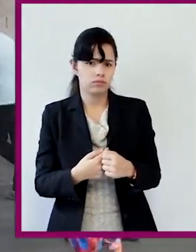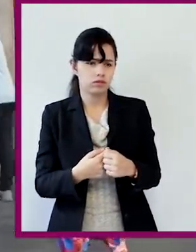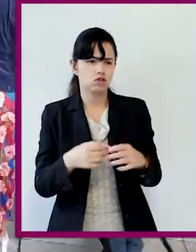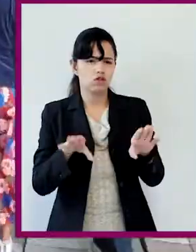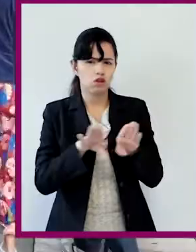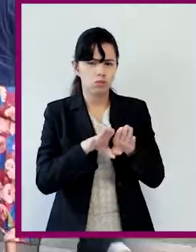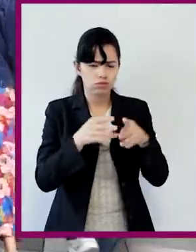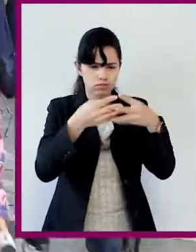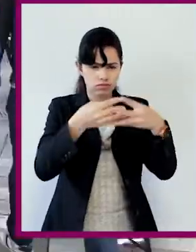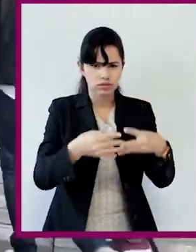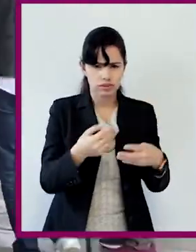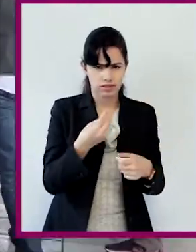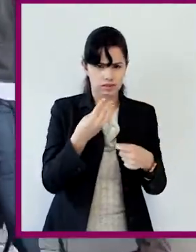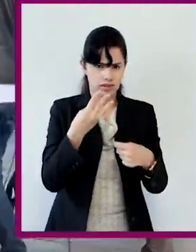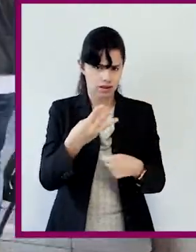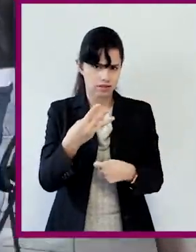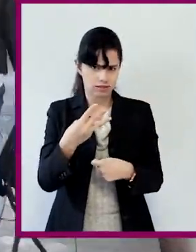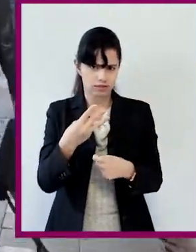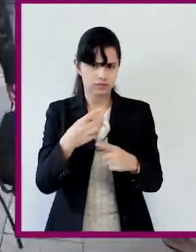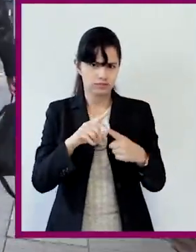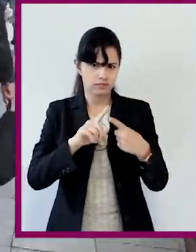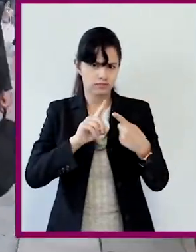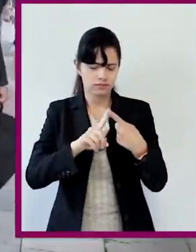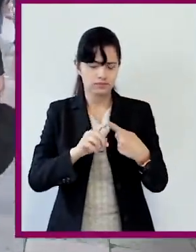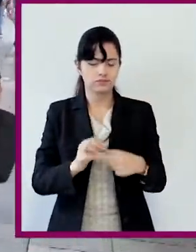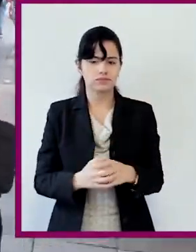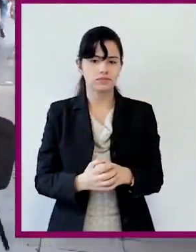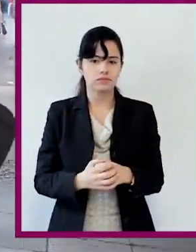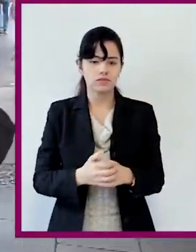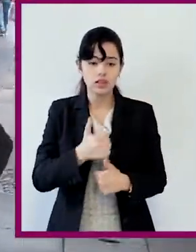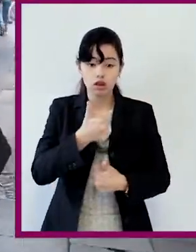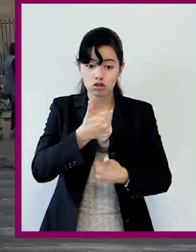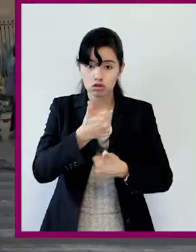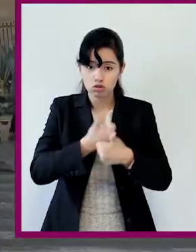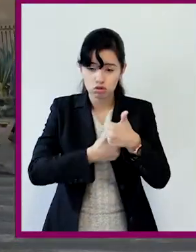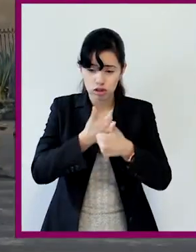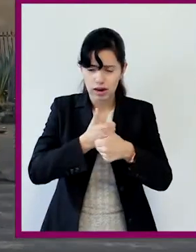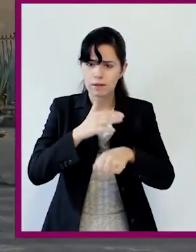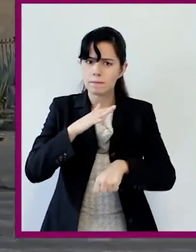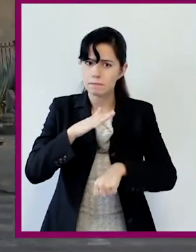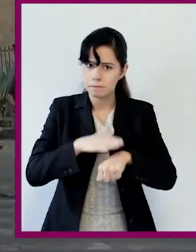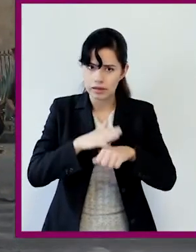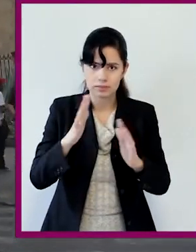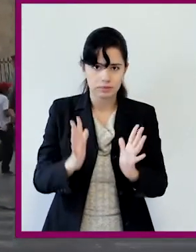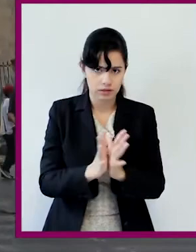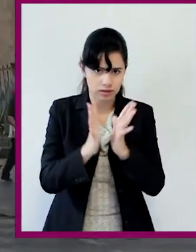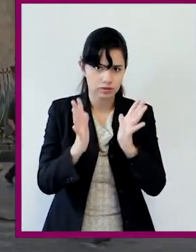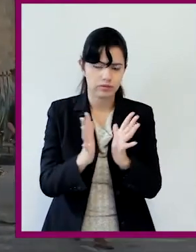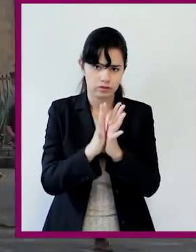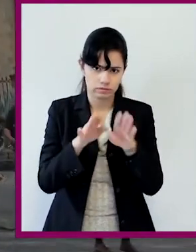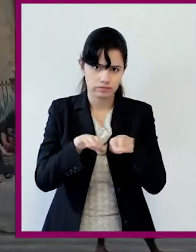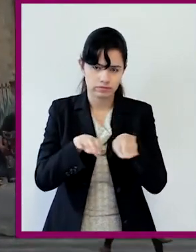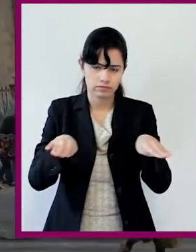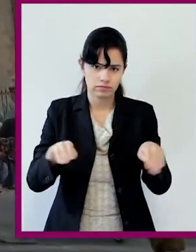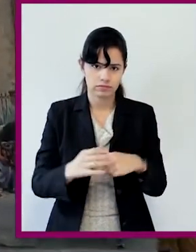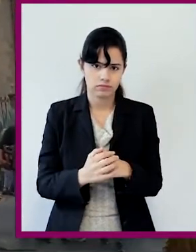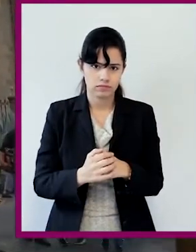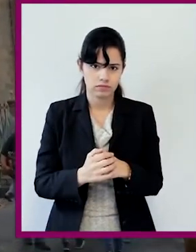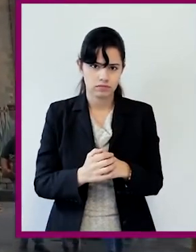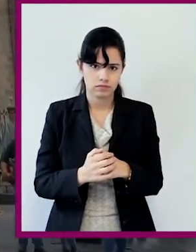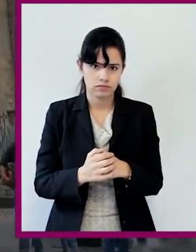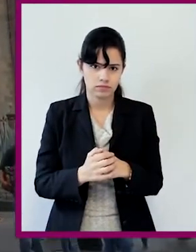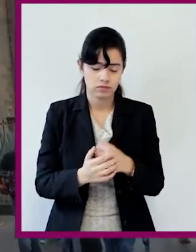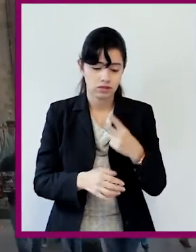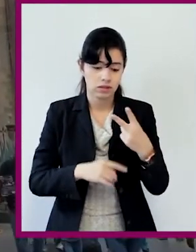3 componentes de la receta. 3. Luchar por más democracia,